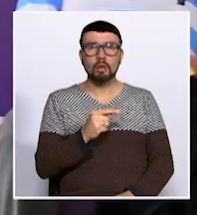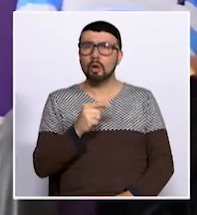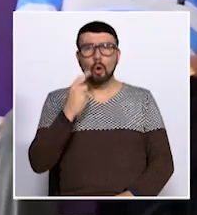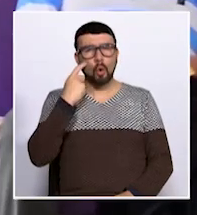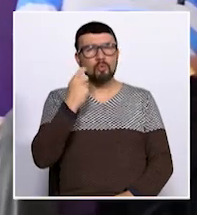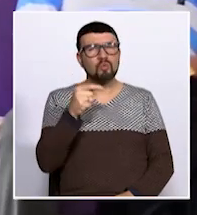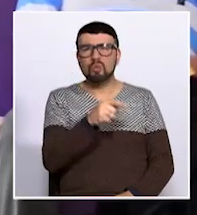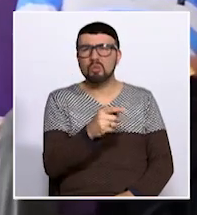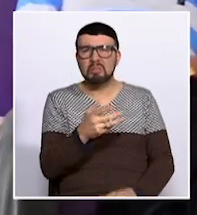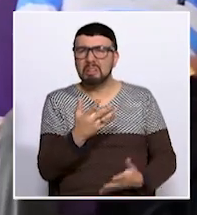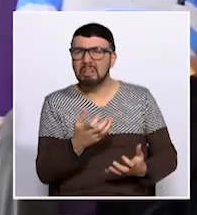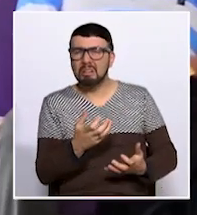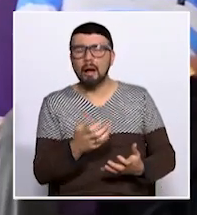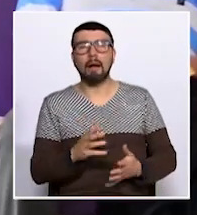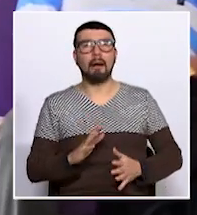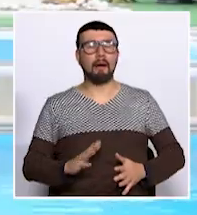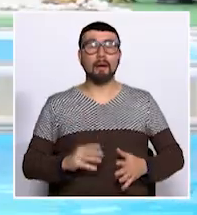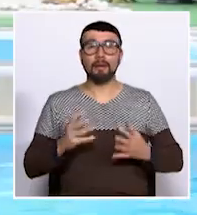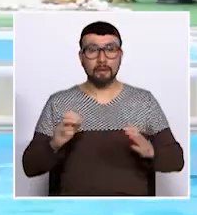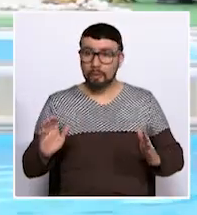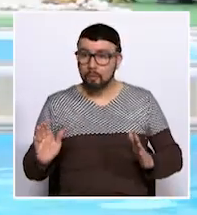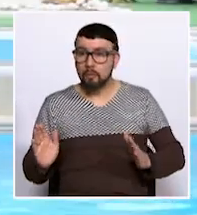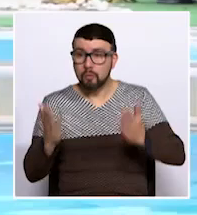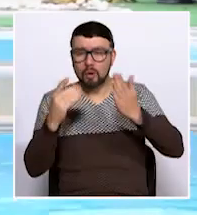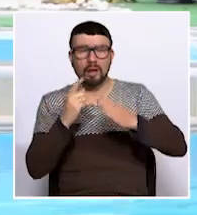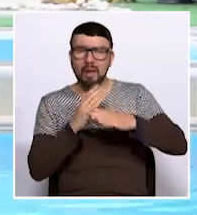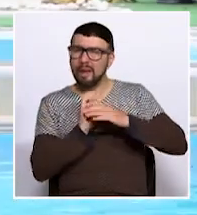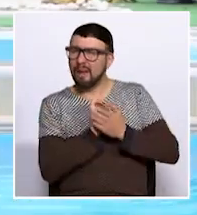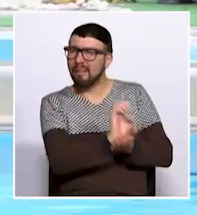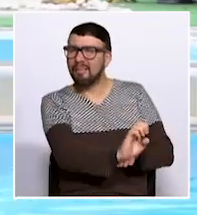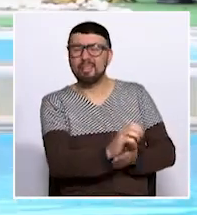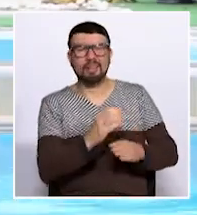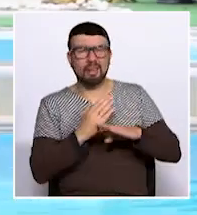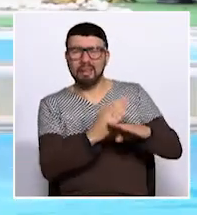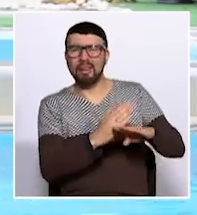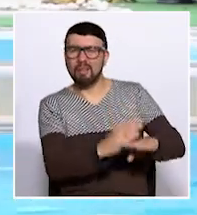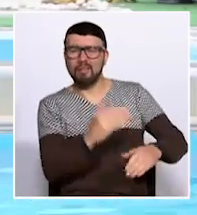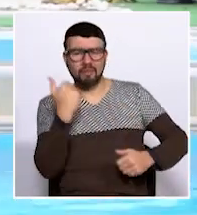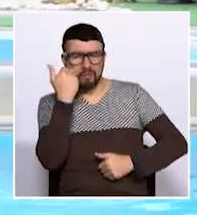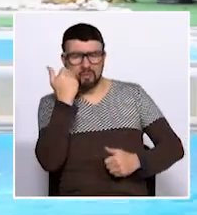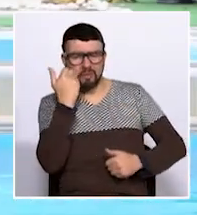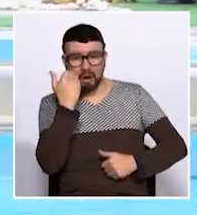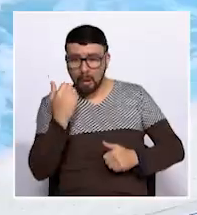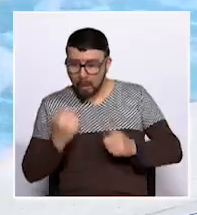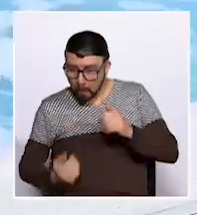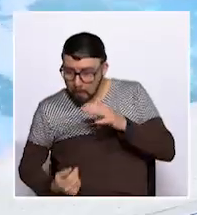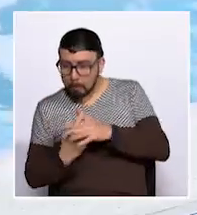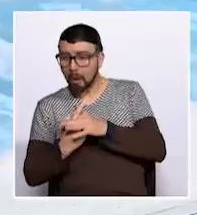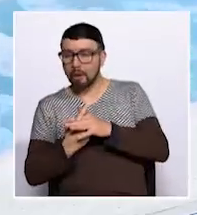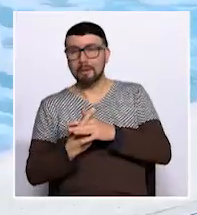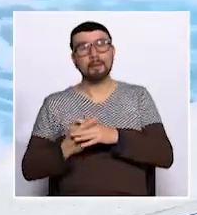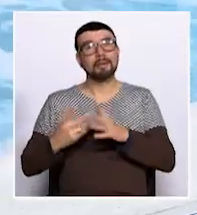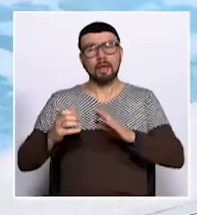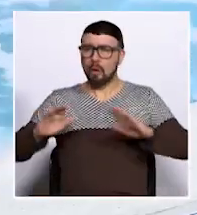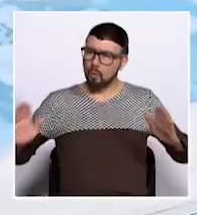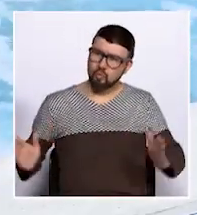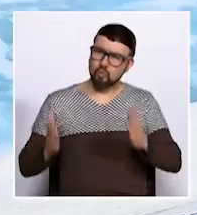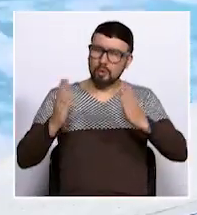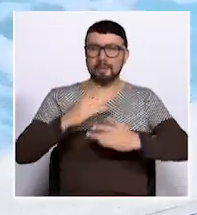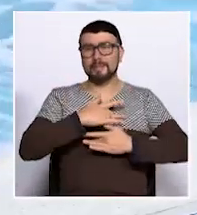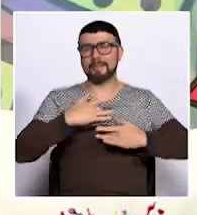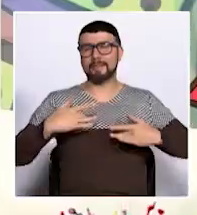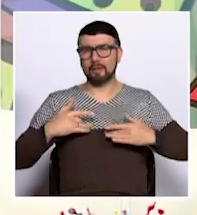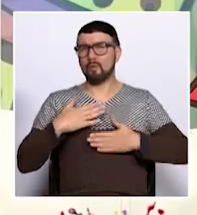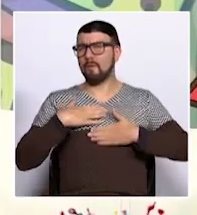prevención y la promoción de la salud, la prevención de la aparición de la enfermedad y la promoción de la salud, con